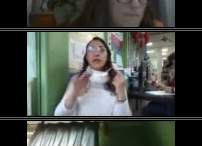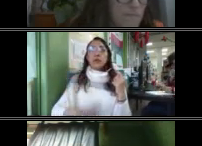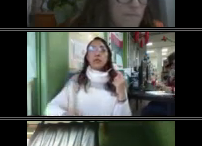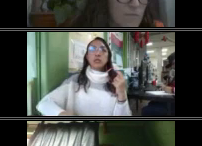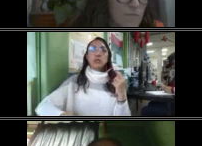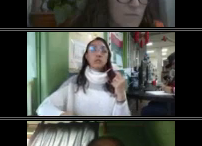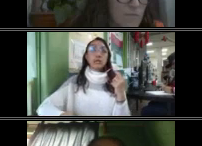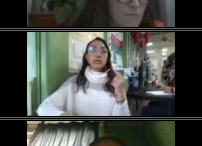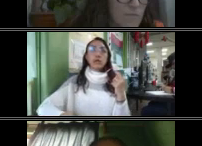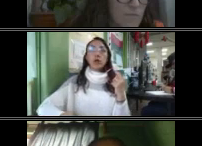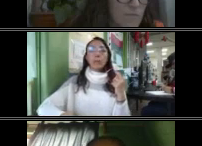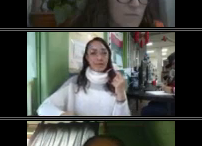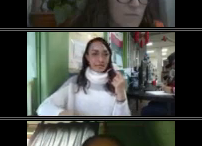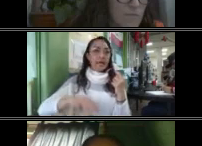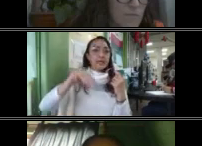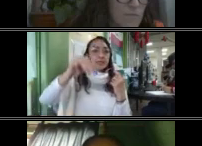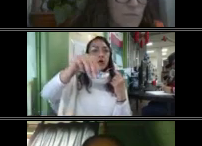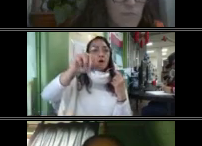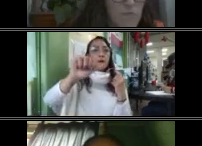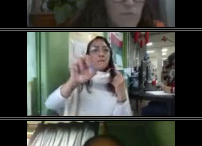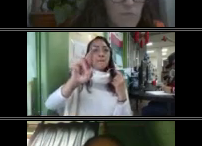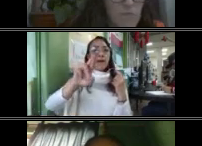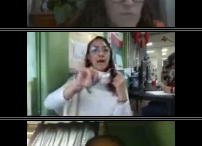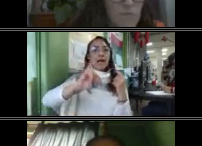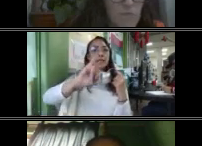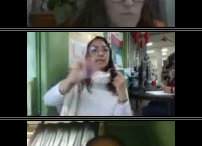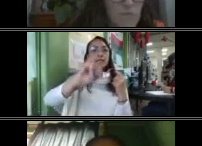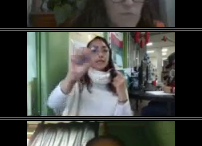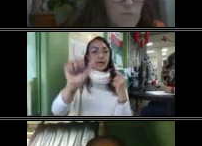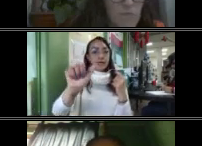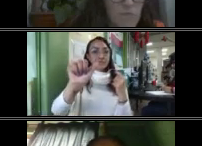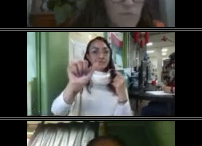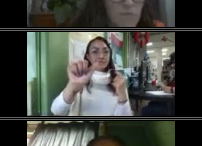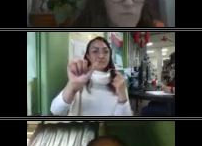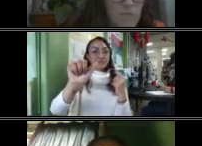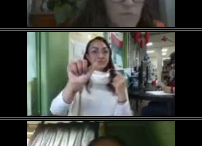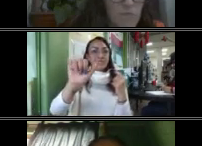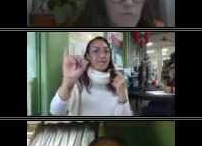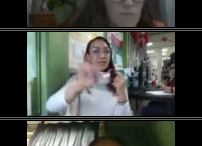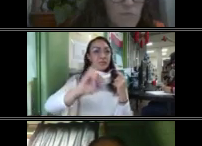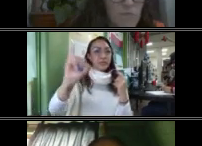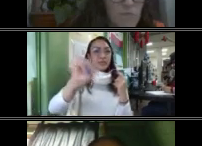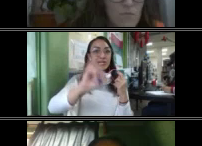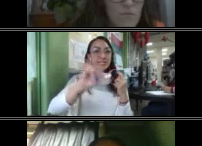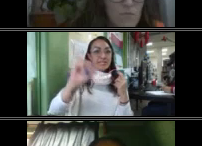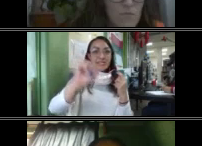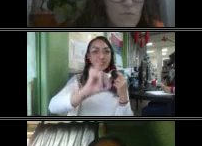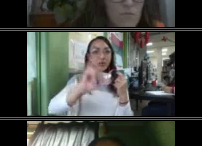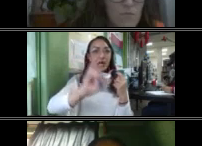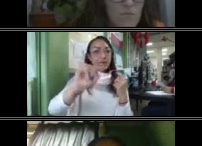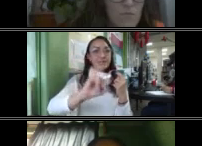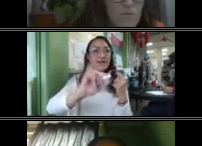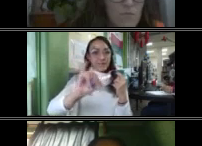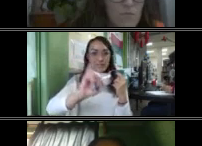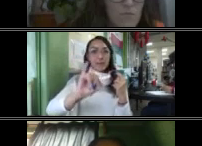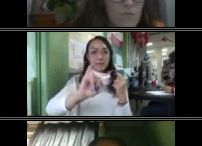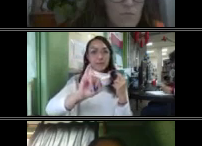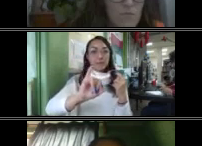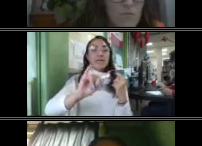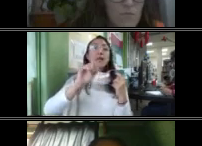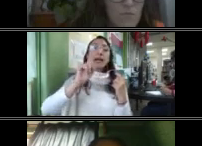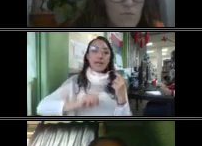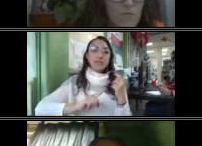me llamo y no sé, digo María y digo María. Y le puse un acento a mi letra